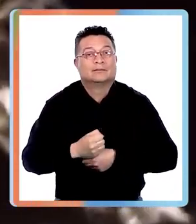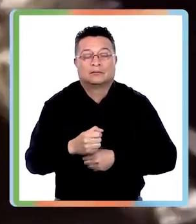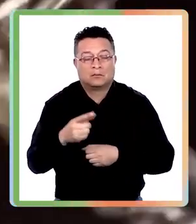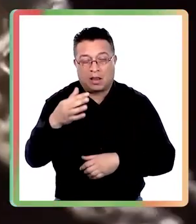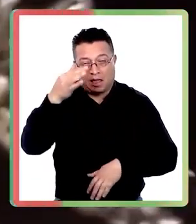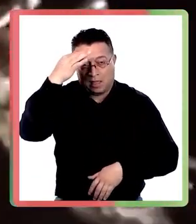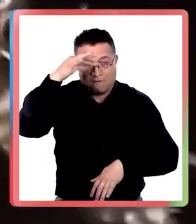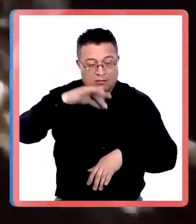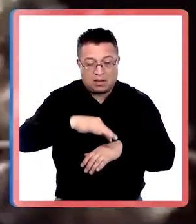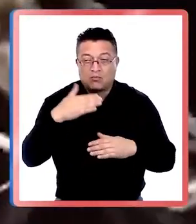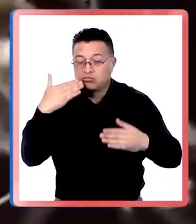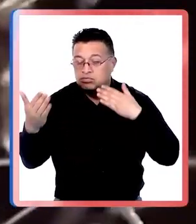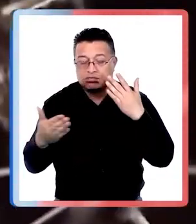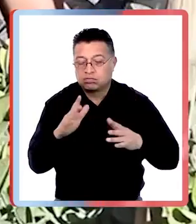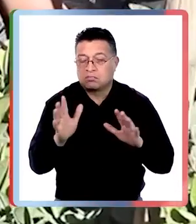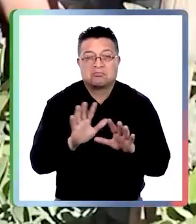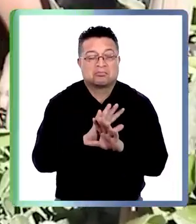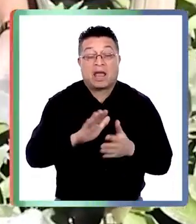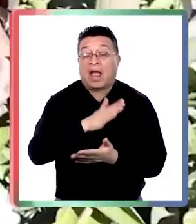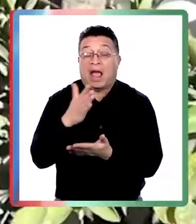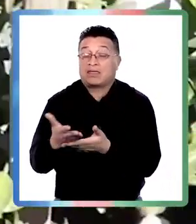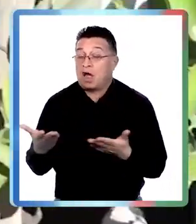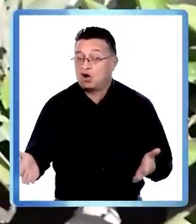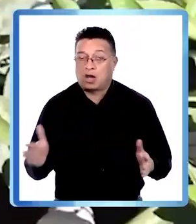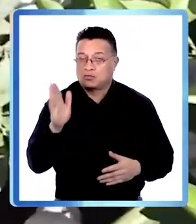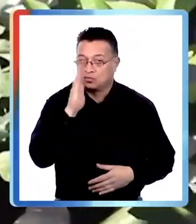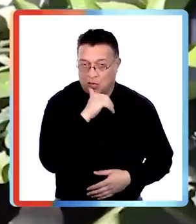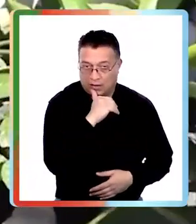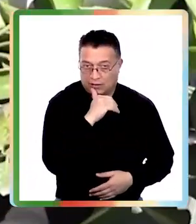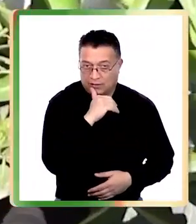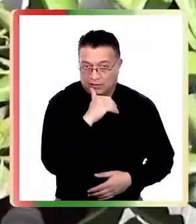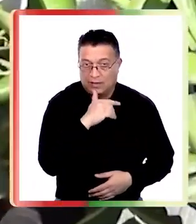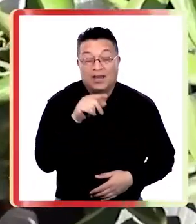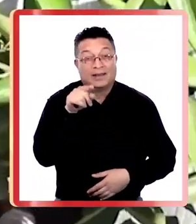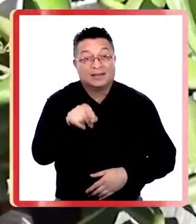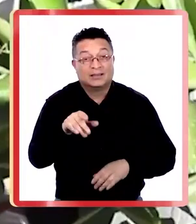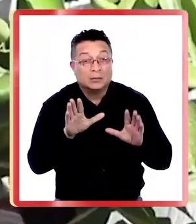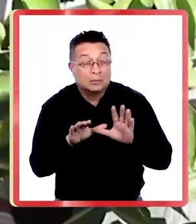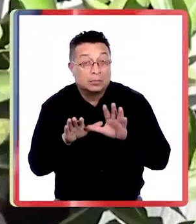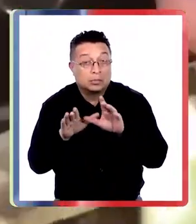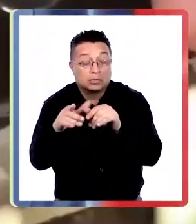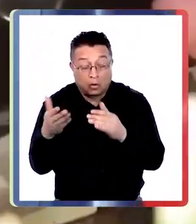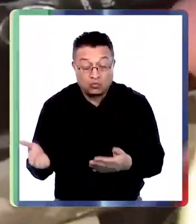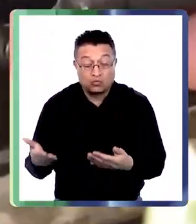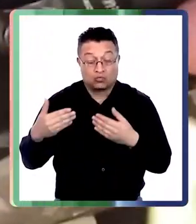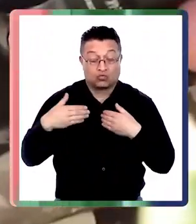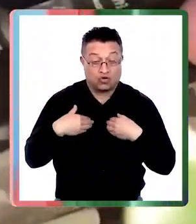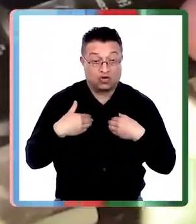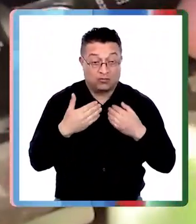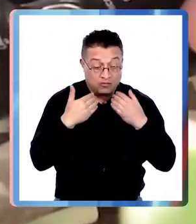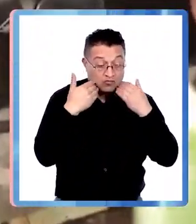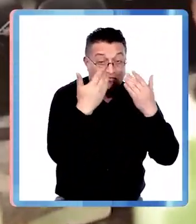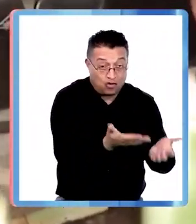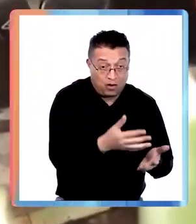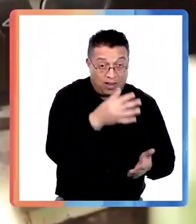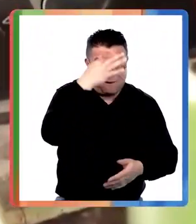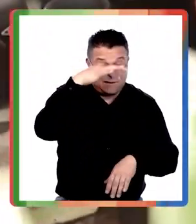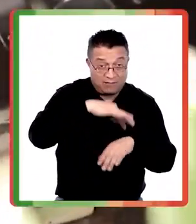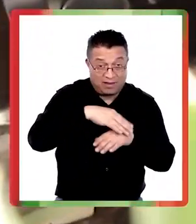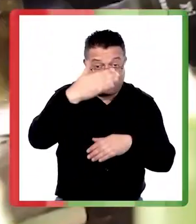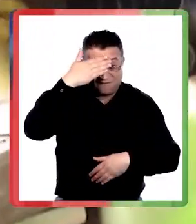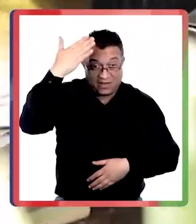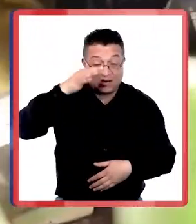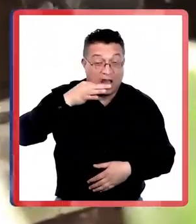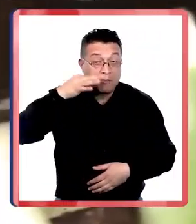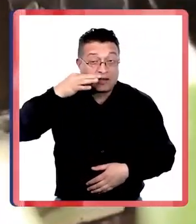transmisibles hasta el momento. Para que estos insectos adquieran la capacidad de transmitir enfermedades como la fiebre amarilla y el dengue,